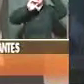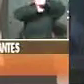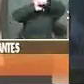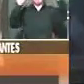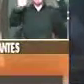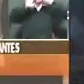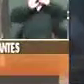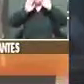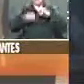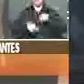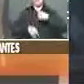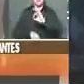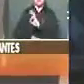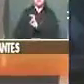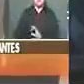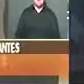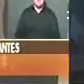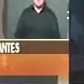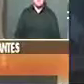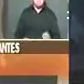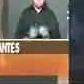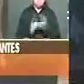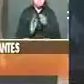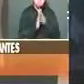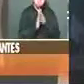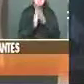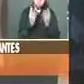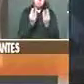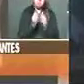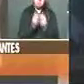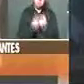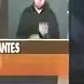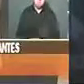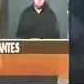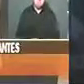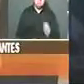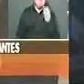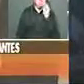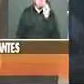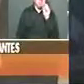todo lo que está pasando. Nosotros seguimos con más información, un breve corte, y ya